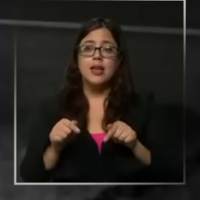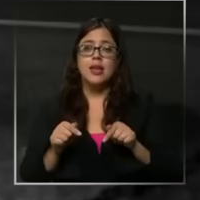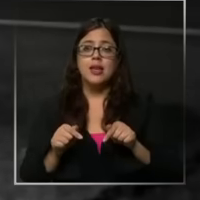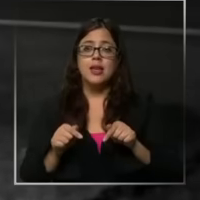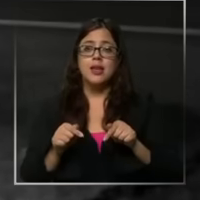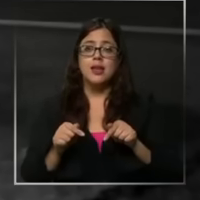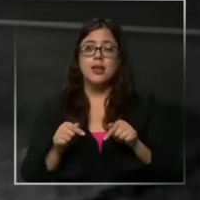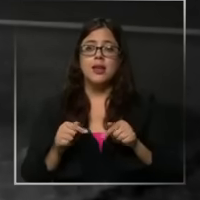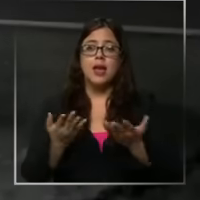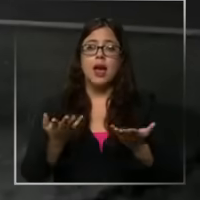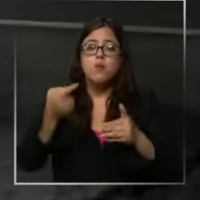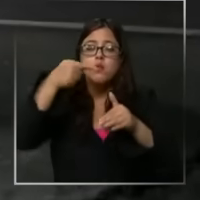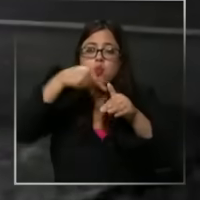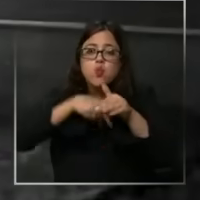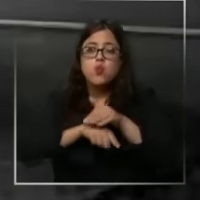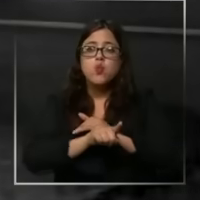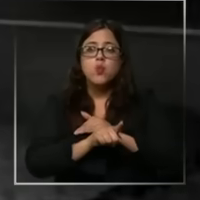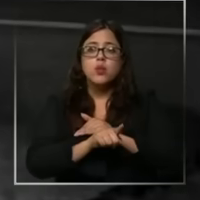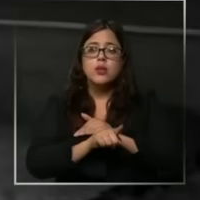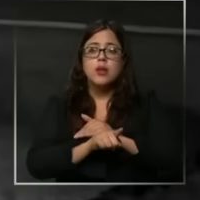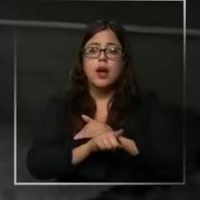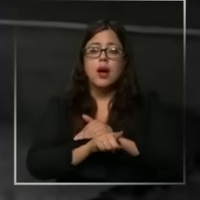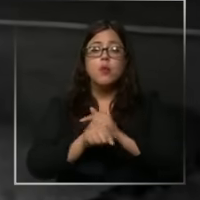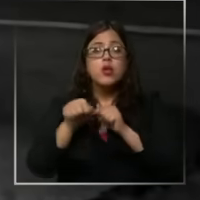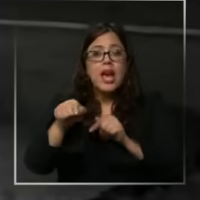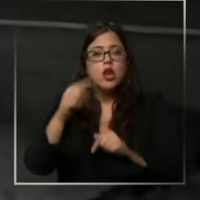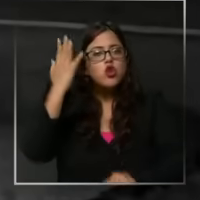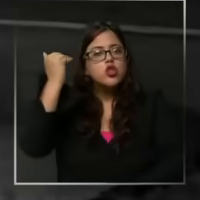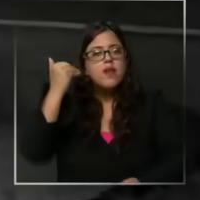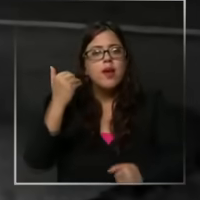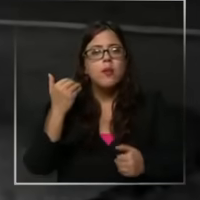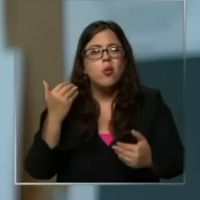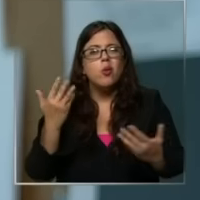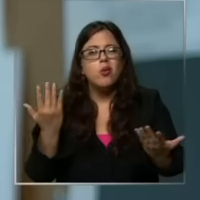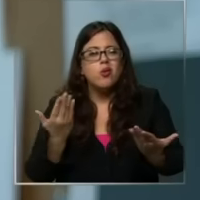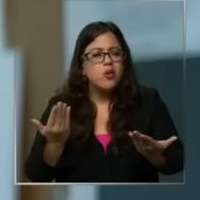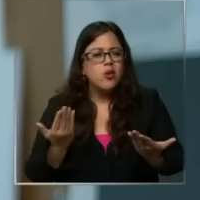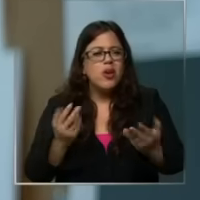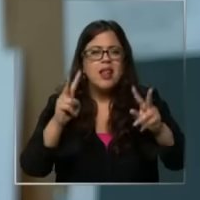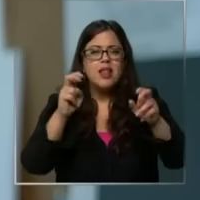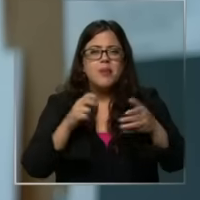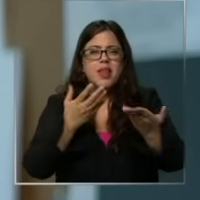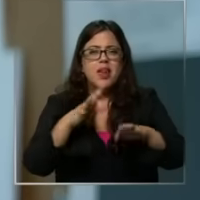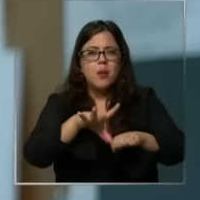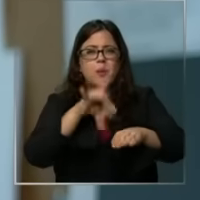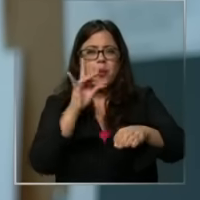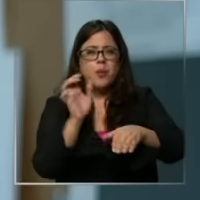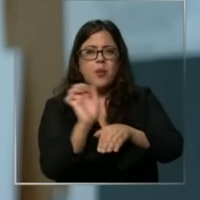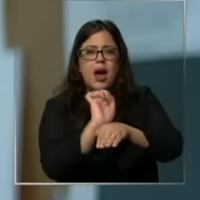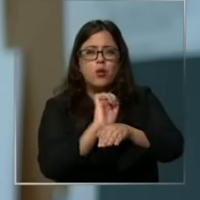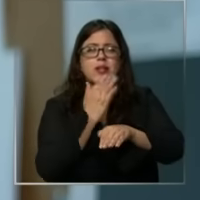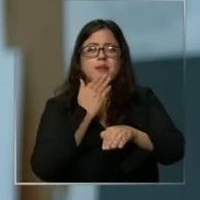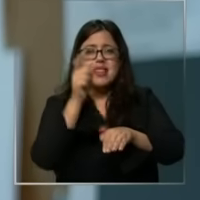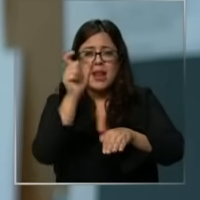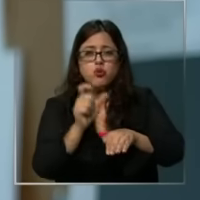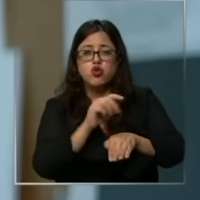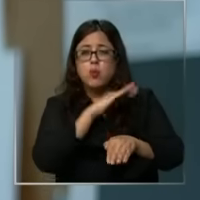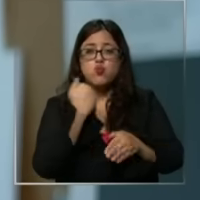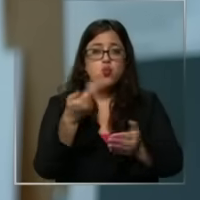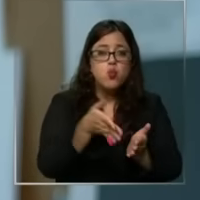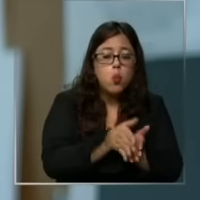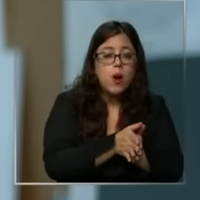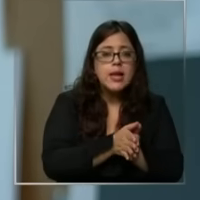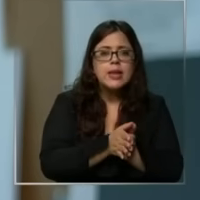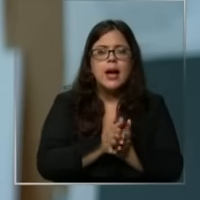de alguna manera se profundiza, porque no sabíamos hasta el momento cómo unir aquel hallazgo del vehículo y el hallazgo del cadáver con los hechos